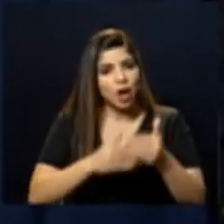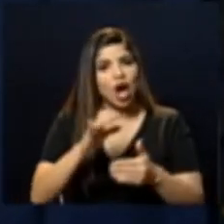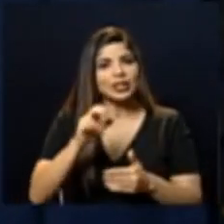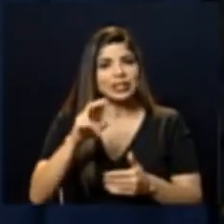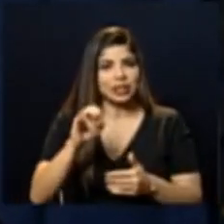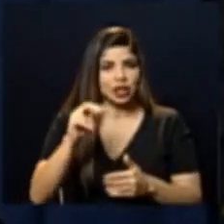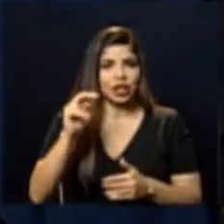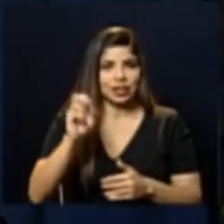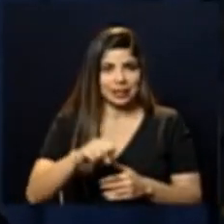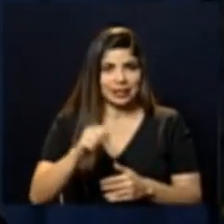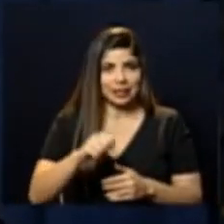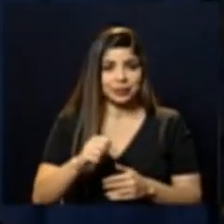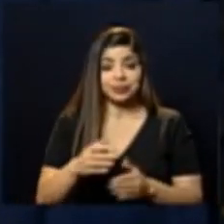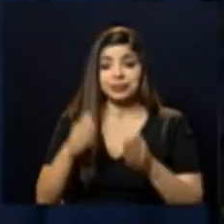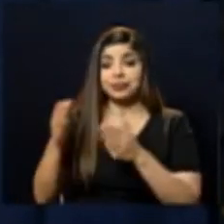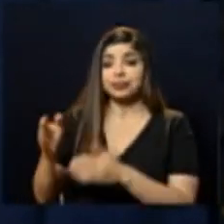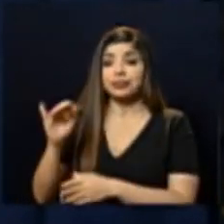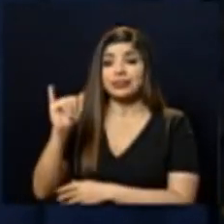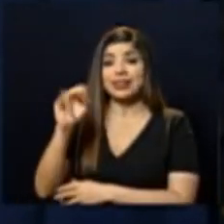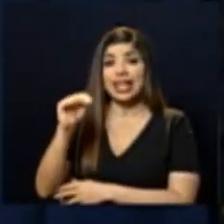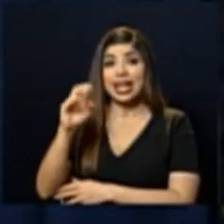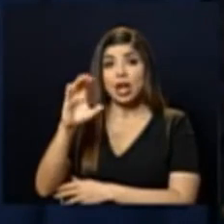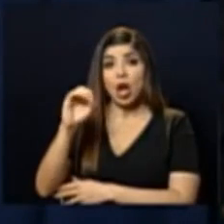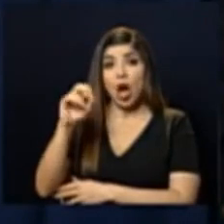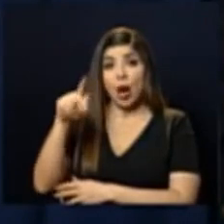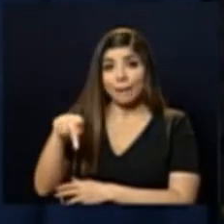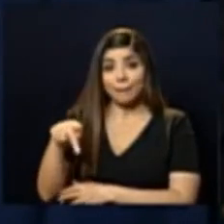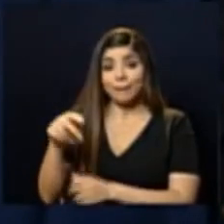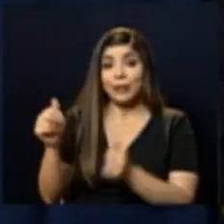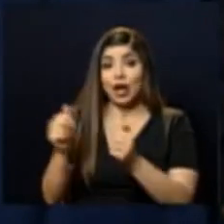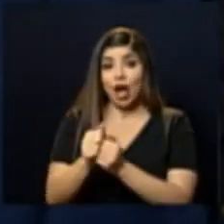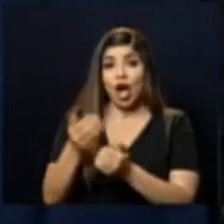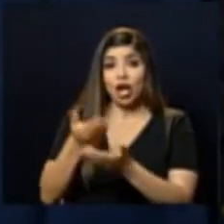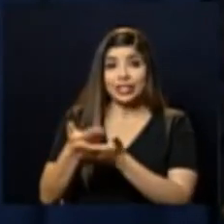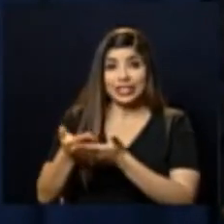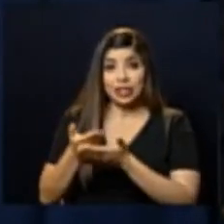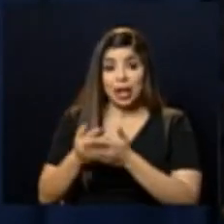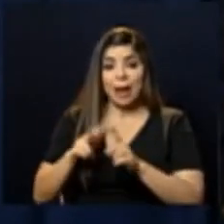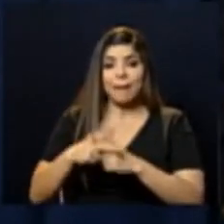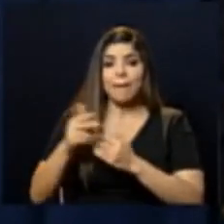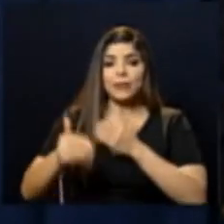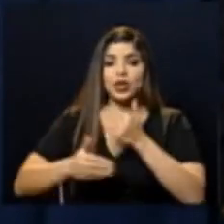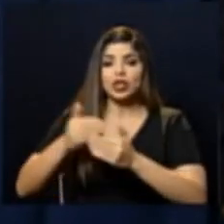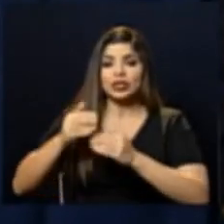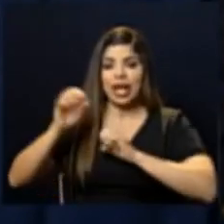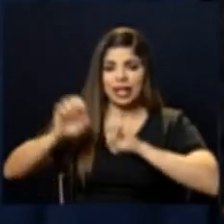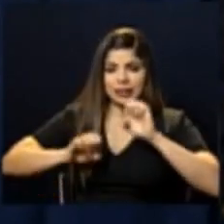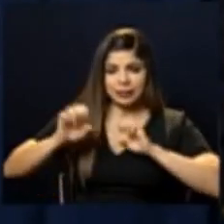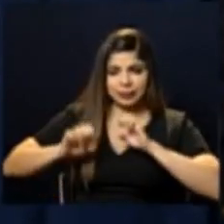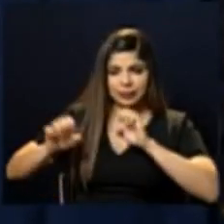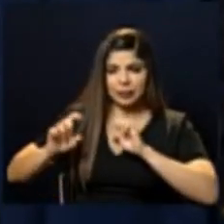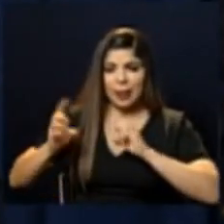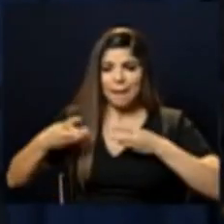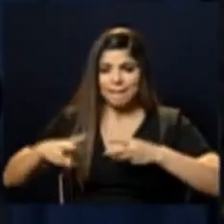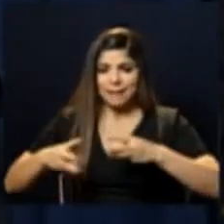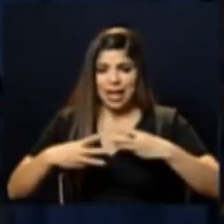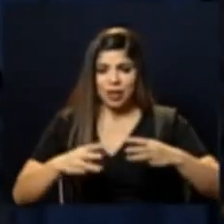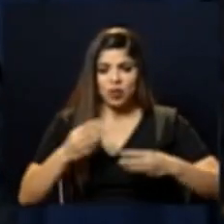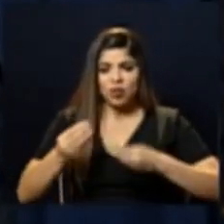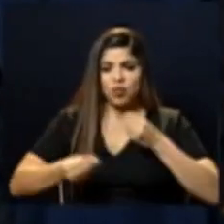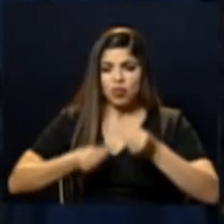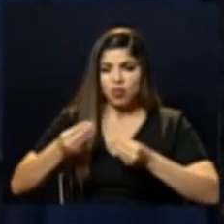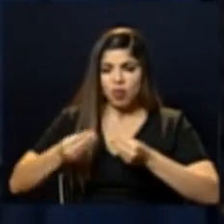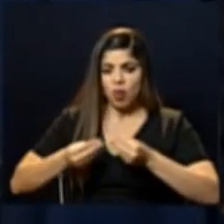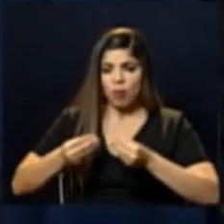También el INCOP está desarrollando con el concesionario un proceso de valoración de mecanismos para